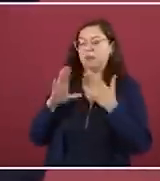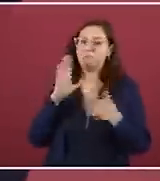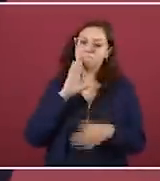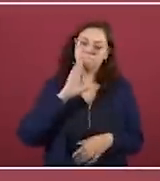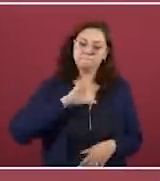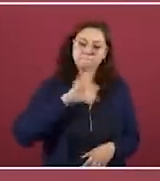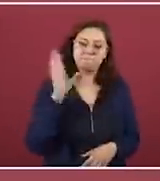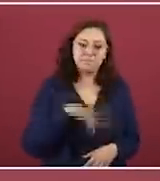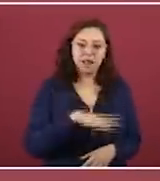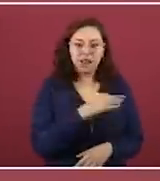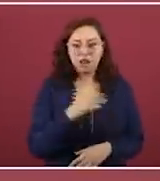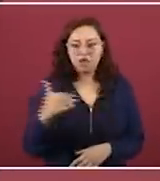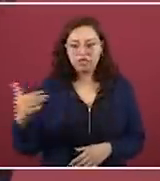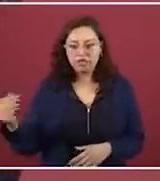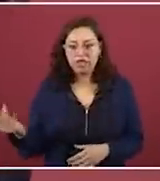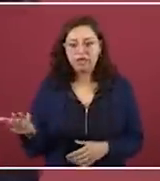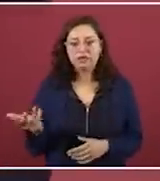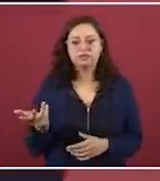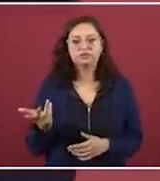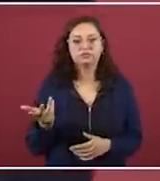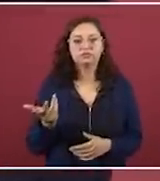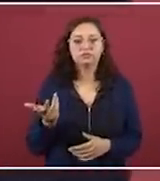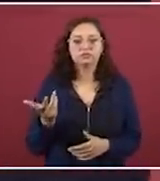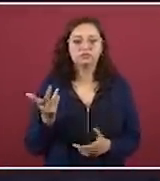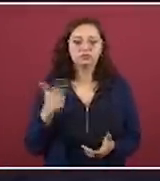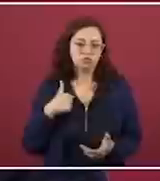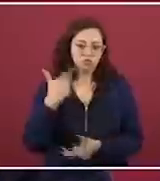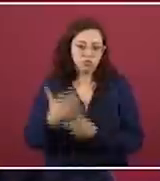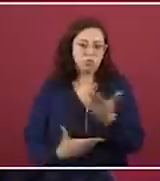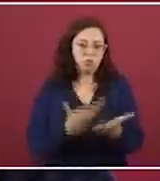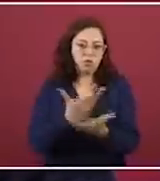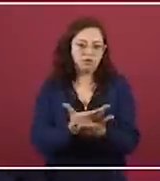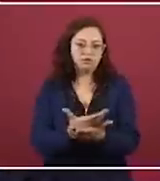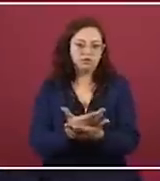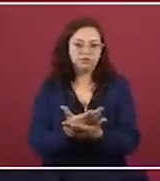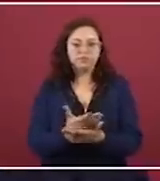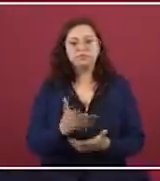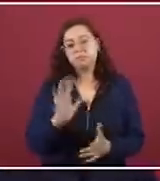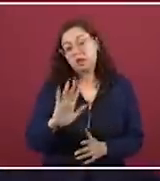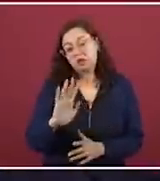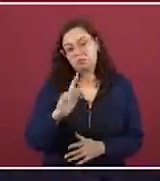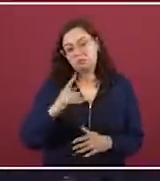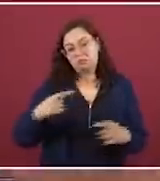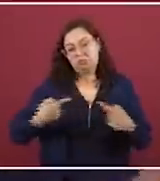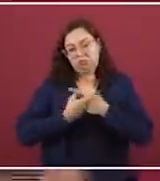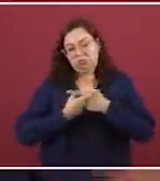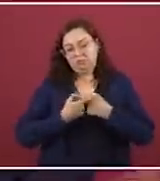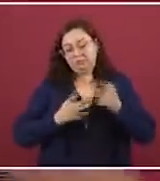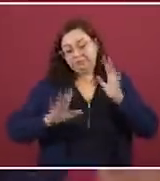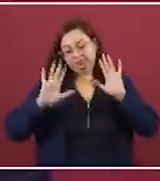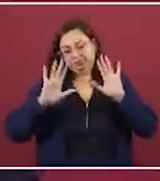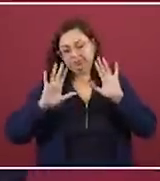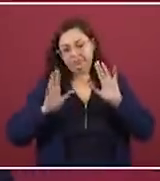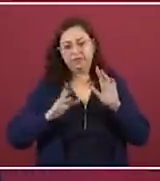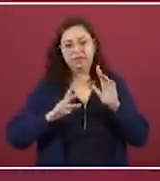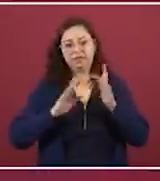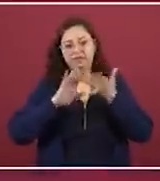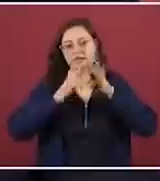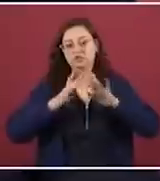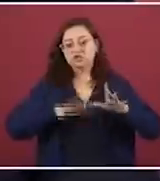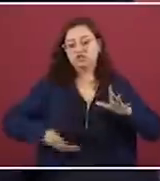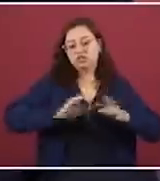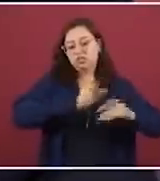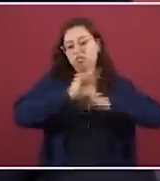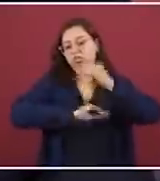correspondía a la esencia de lo que propuse. Decía yo, se da un debate en las redes.